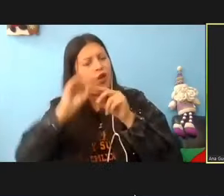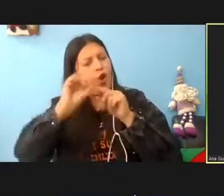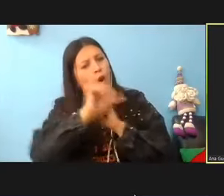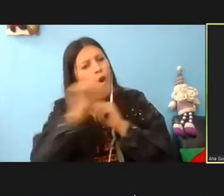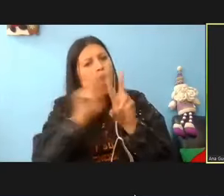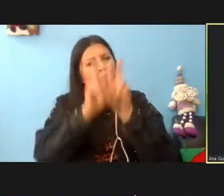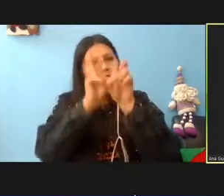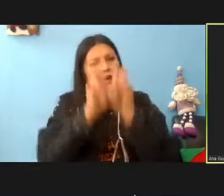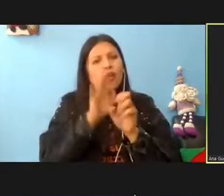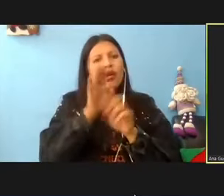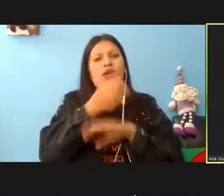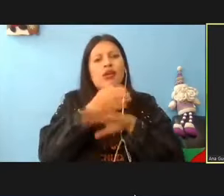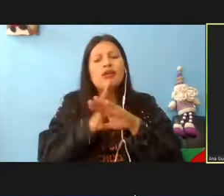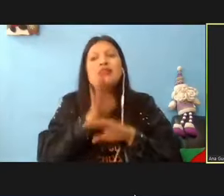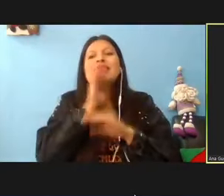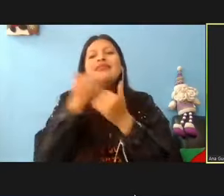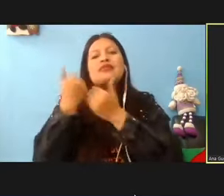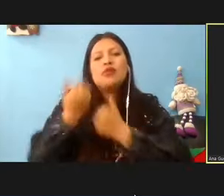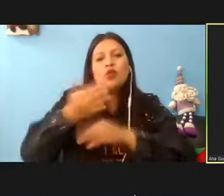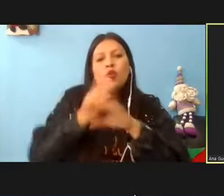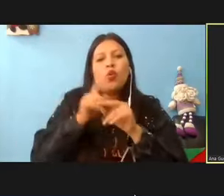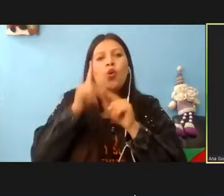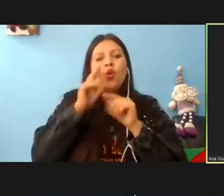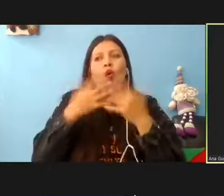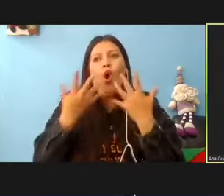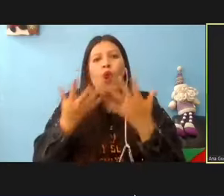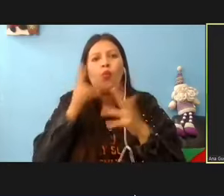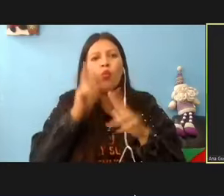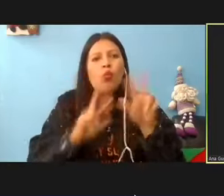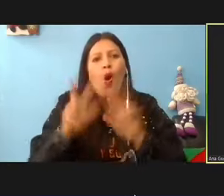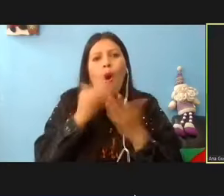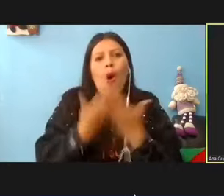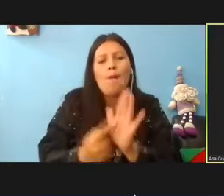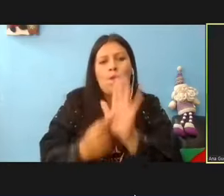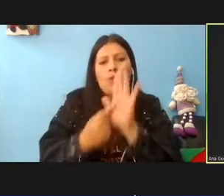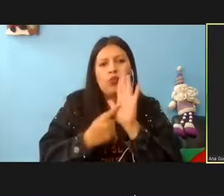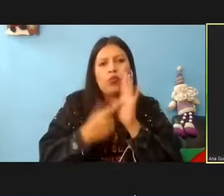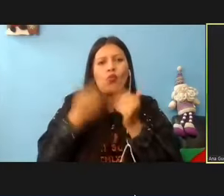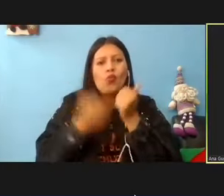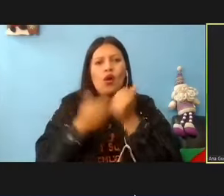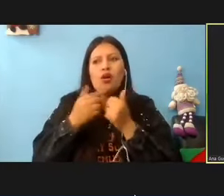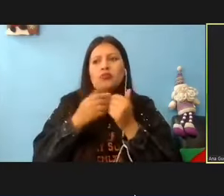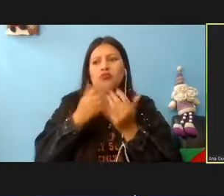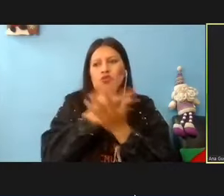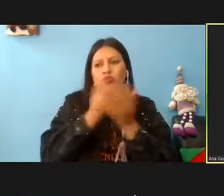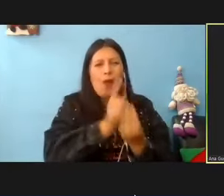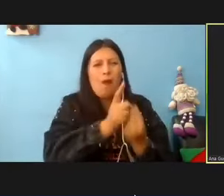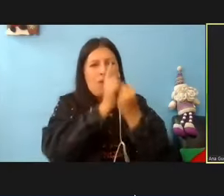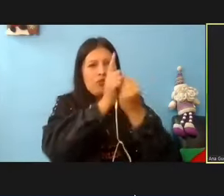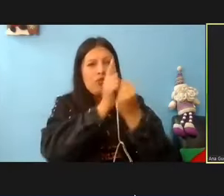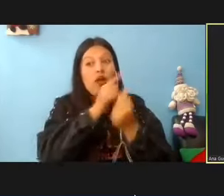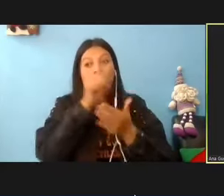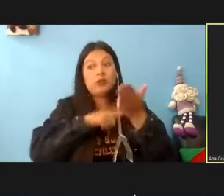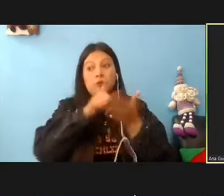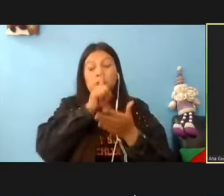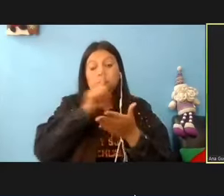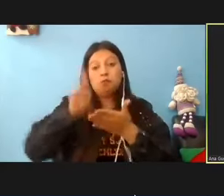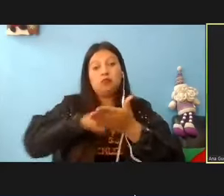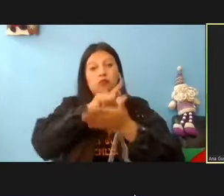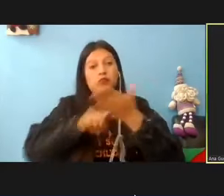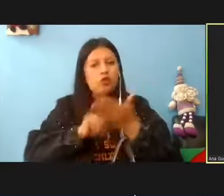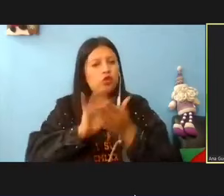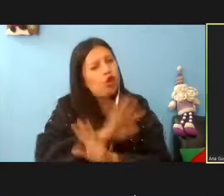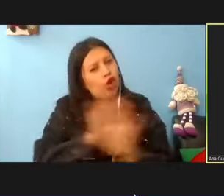tema de los mediadores, el rol de los mediadores en los museos y de qué manera pueden poner, podríamos decir, en entredicho estas políticas de censura, en un